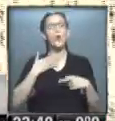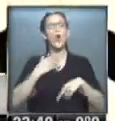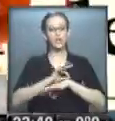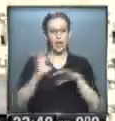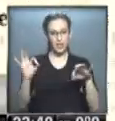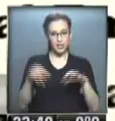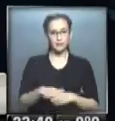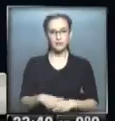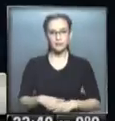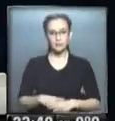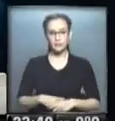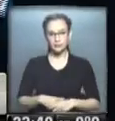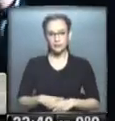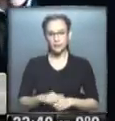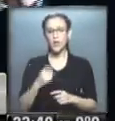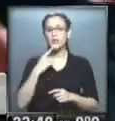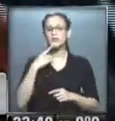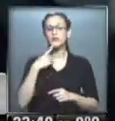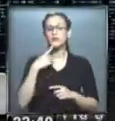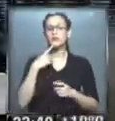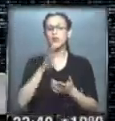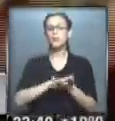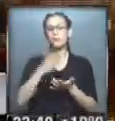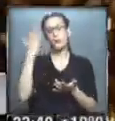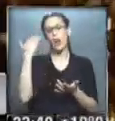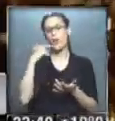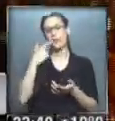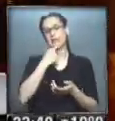digamos todo lo contrario a un peluquero porque te vuela la peluca.